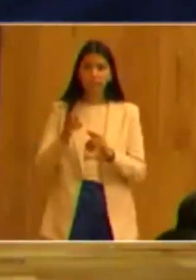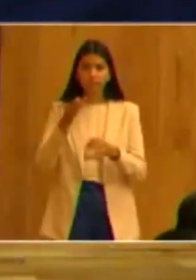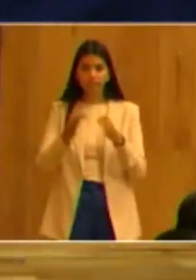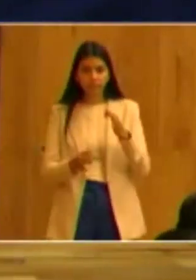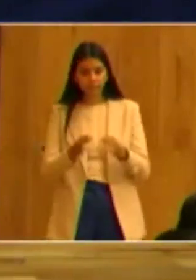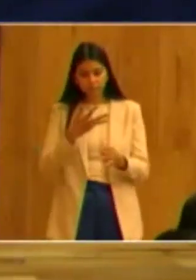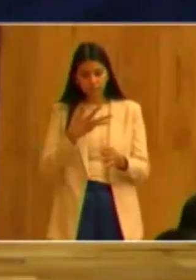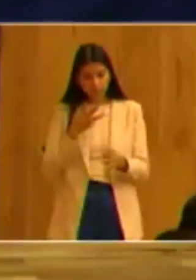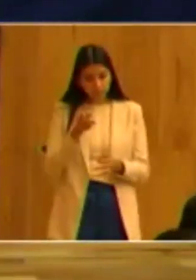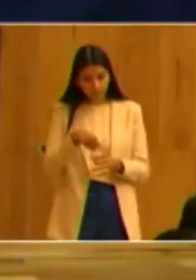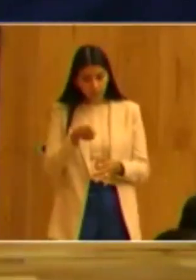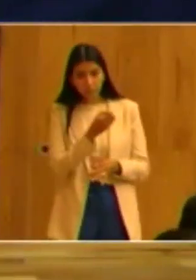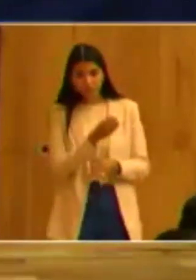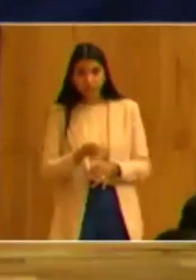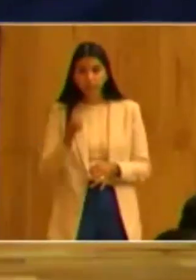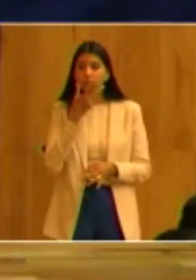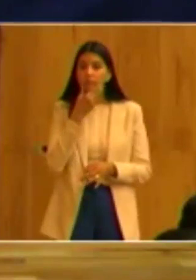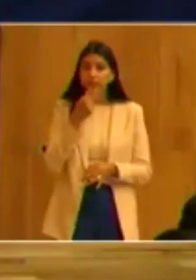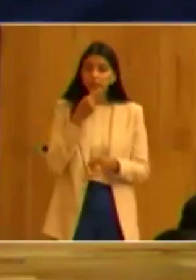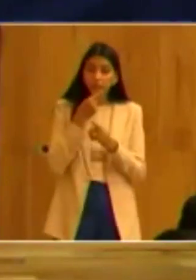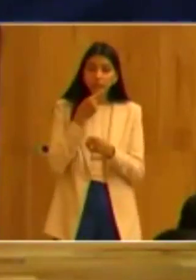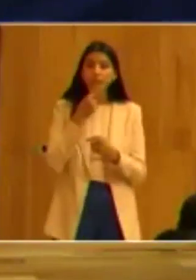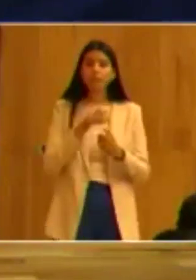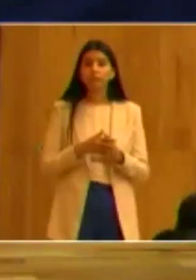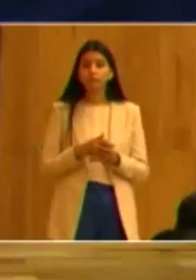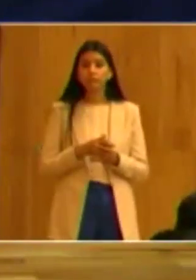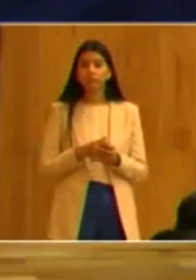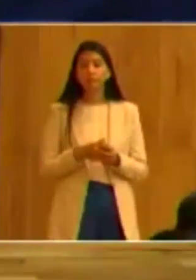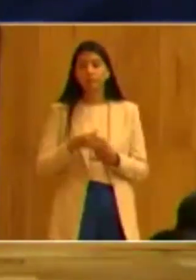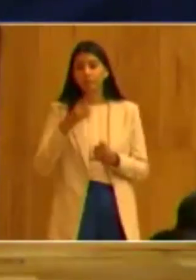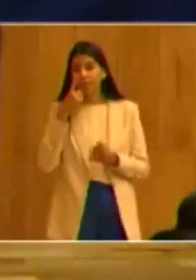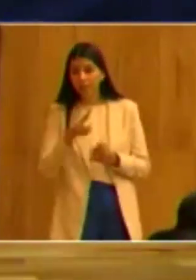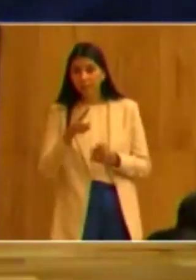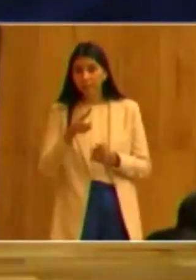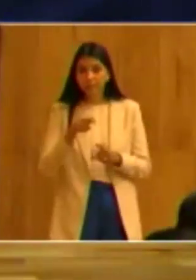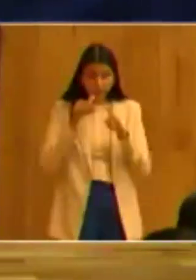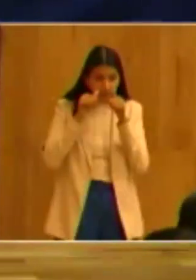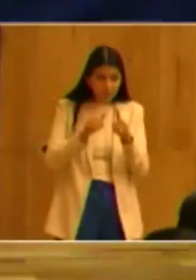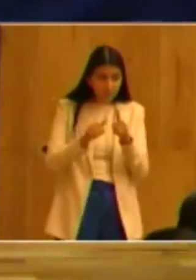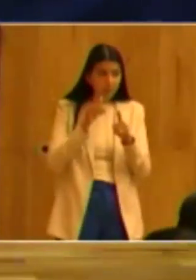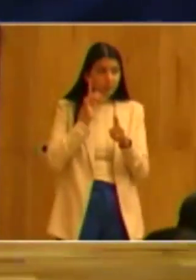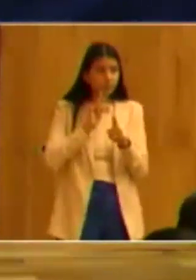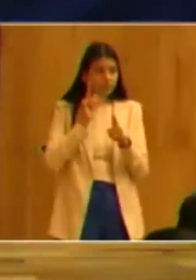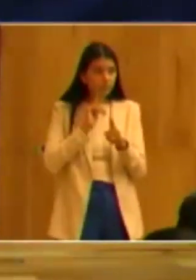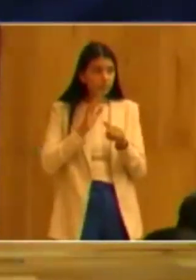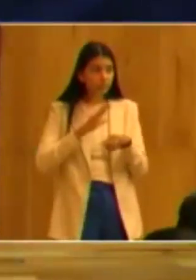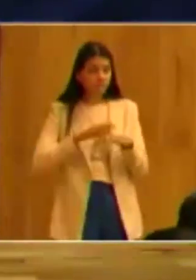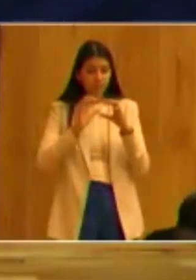vean obligados, sobre todo los hombres, a juzgar con perspectiva de género.